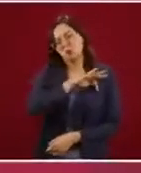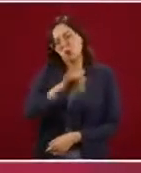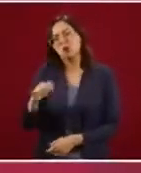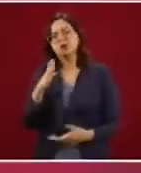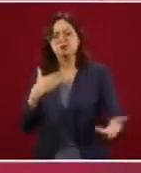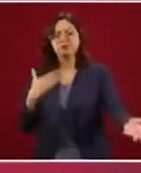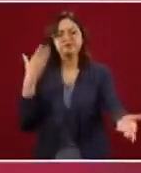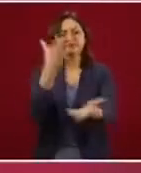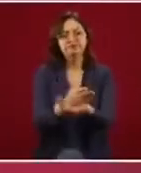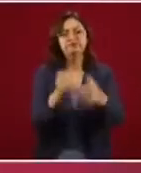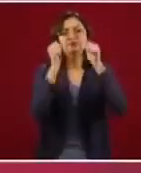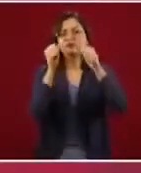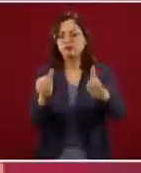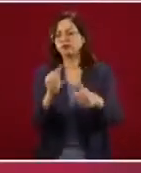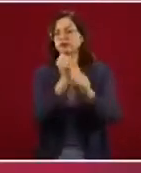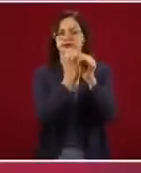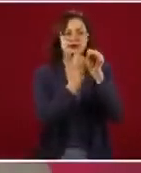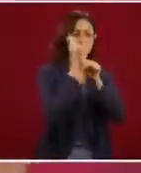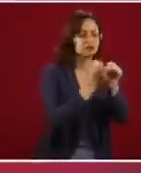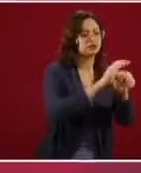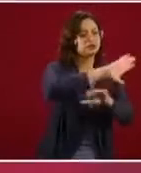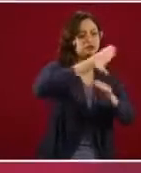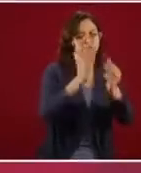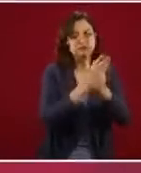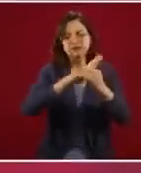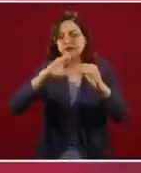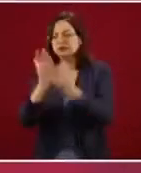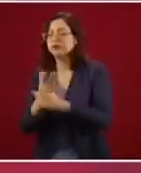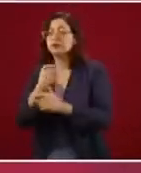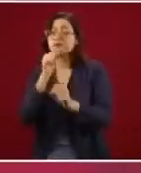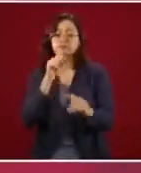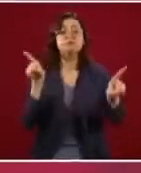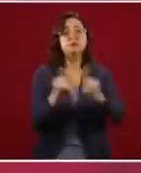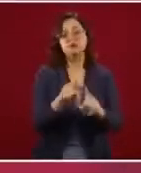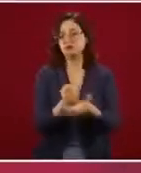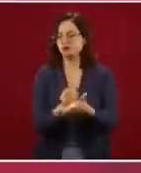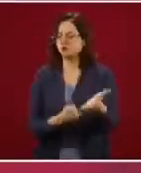algunos casos hay que integrar distintos expedientes, en otros es una resolución inmediata para garantizar el servicio.